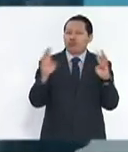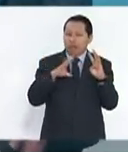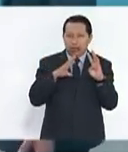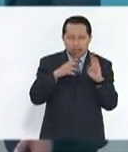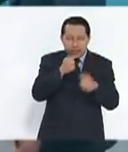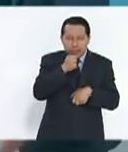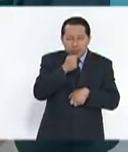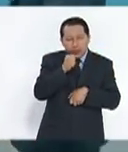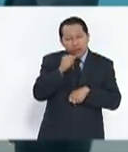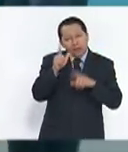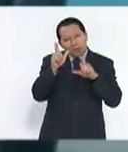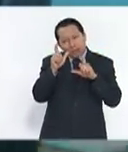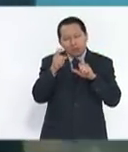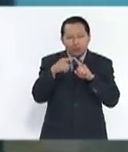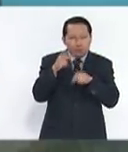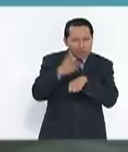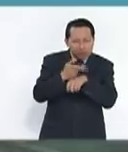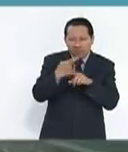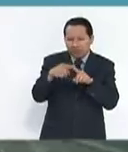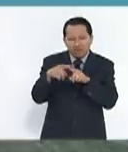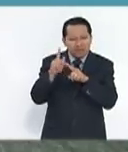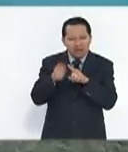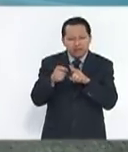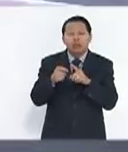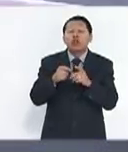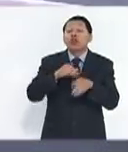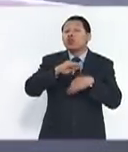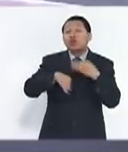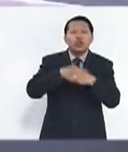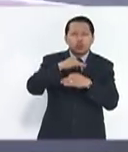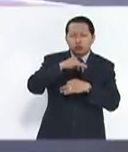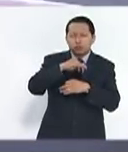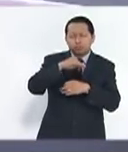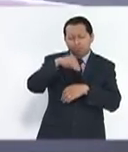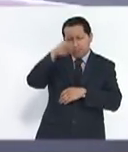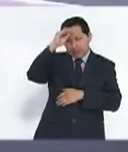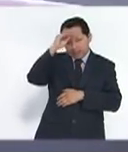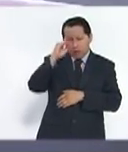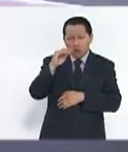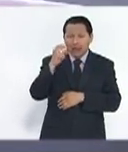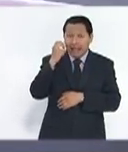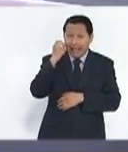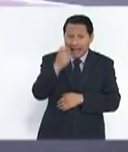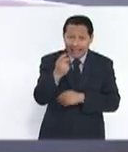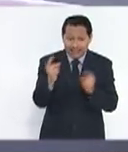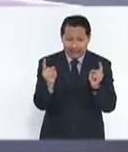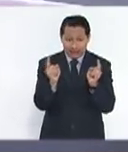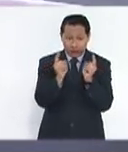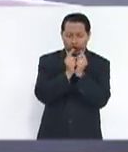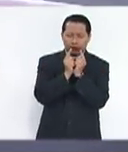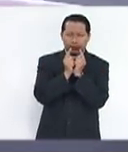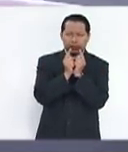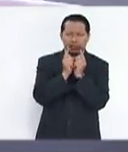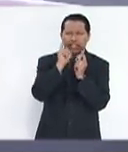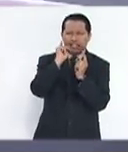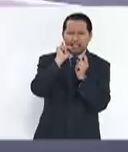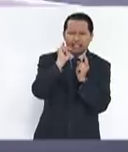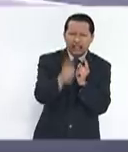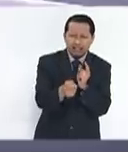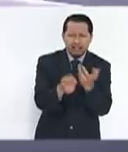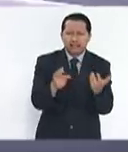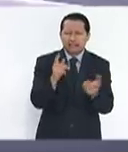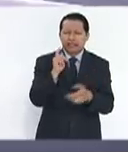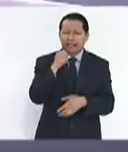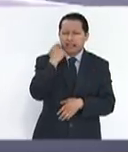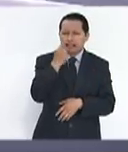lo que nos preguntamos todos es, ¿qué significa este encuentro entre los dos líderes, Jorge? Pues un gusto,